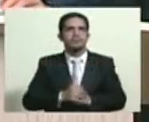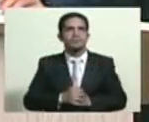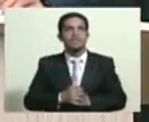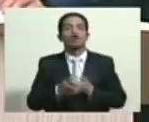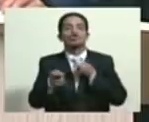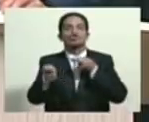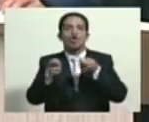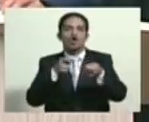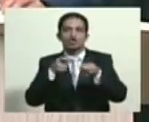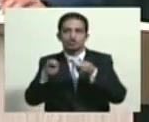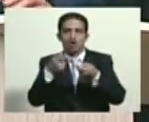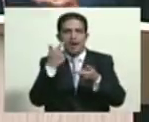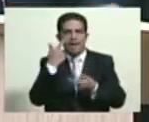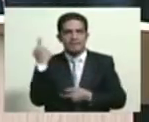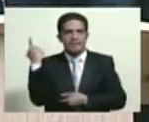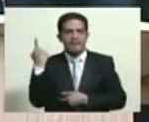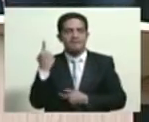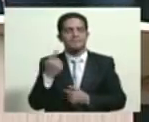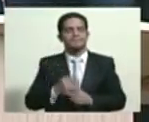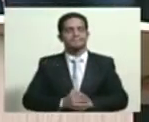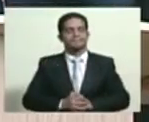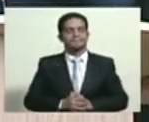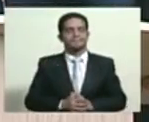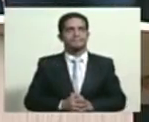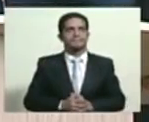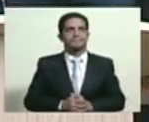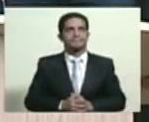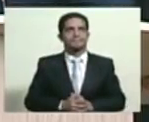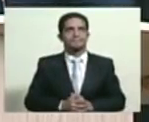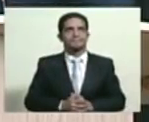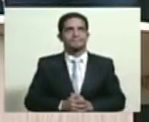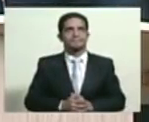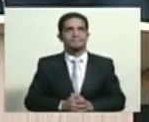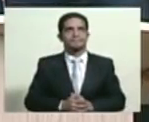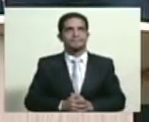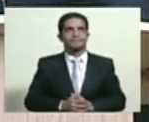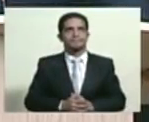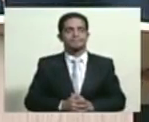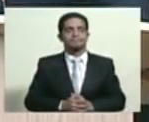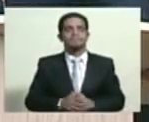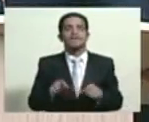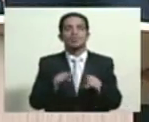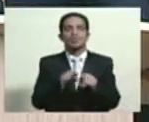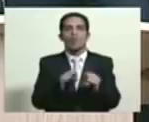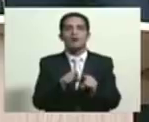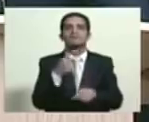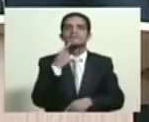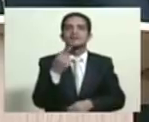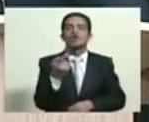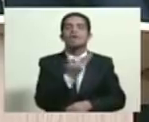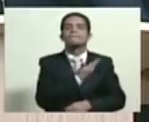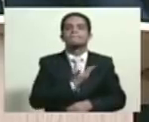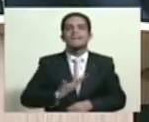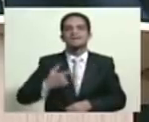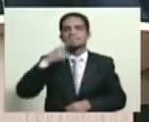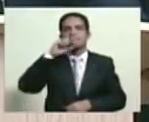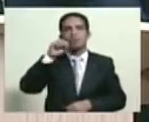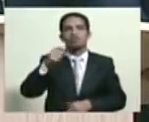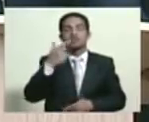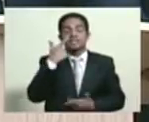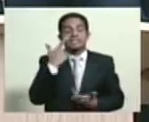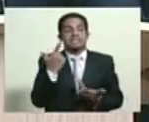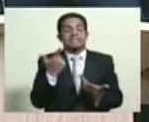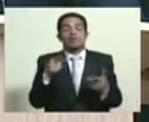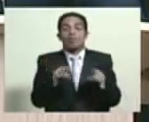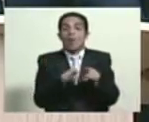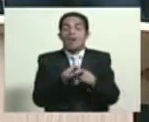controlar el incendio. Como bien decía el presidente Maduro ayer, es casi un milagro que solamente puede